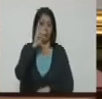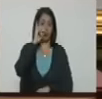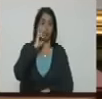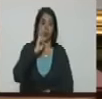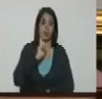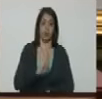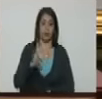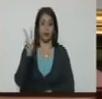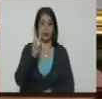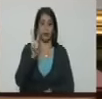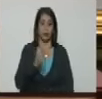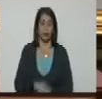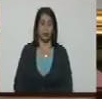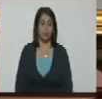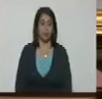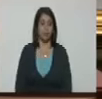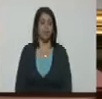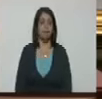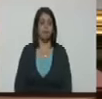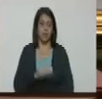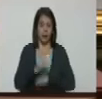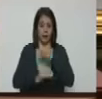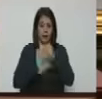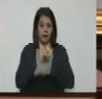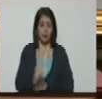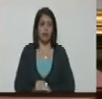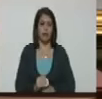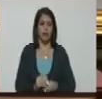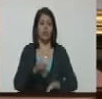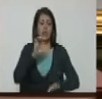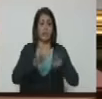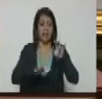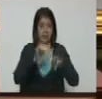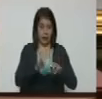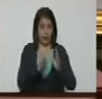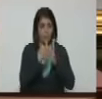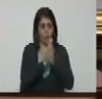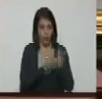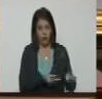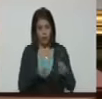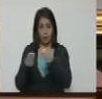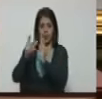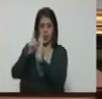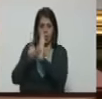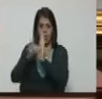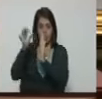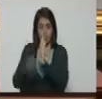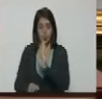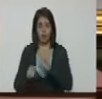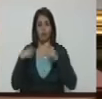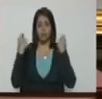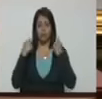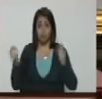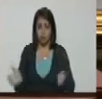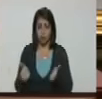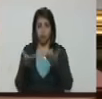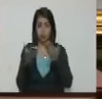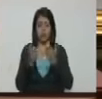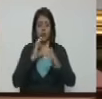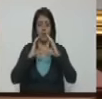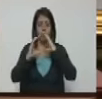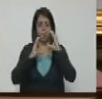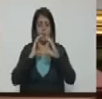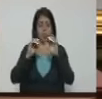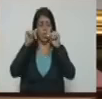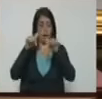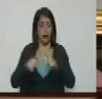de la República Bolivariana de Venezuela. Sírvase, por favor, ciudadana secretaria, remitirlo a la Gaceta Oficial a los fines de su publicación y comunique